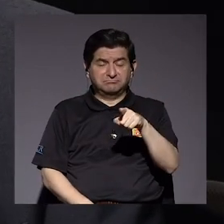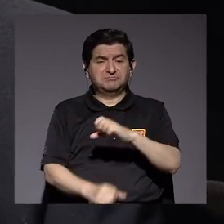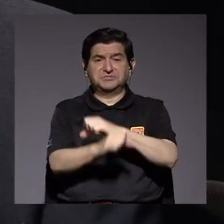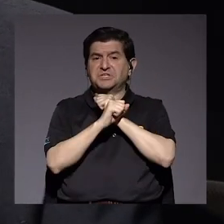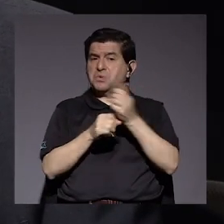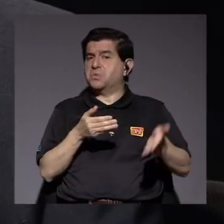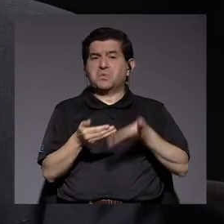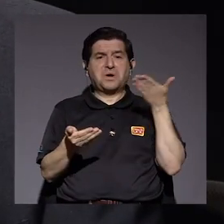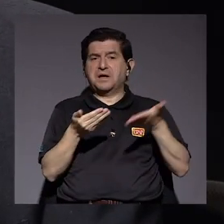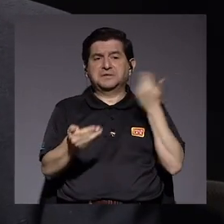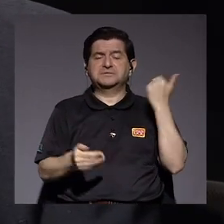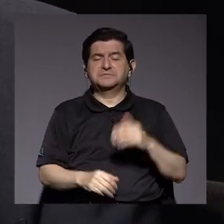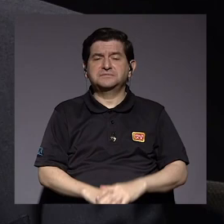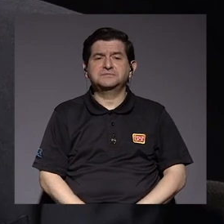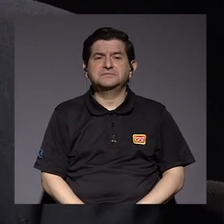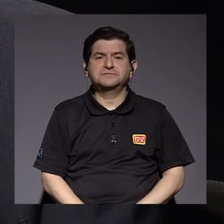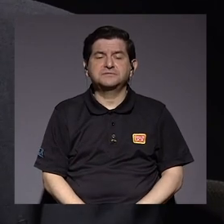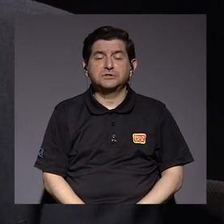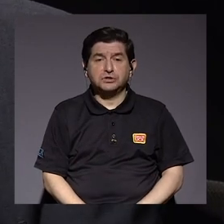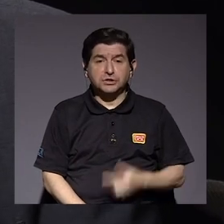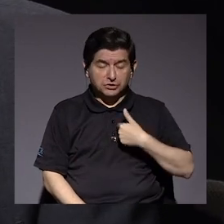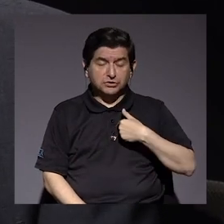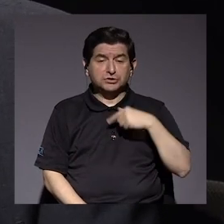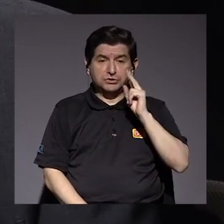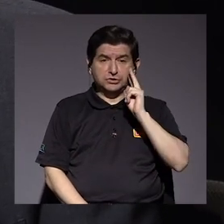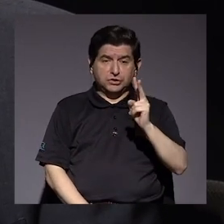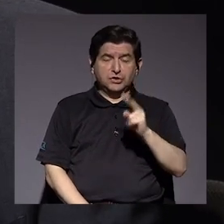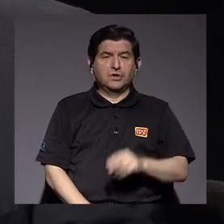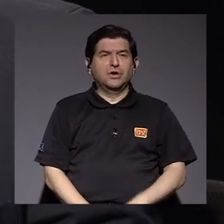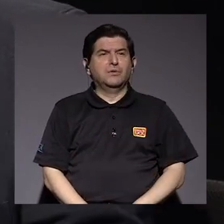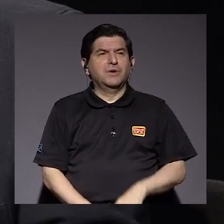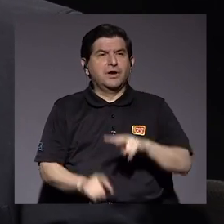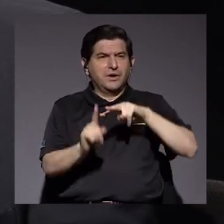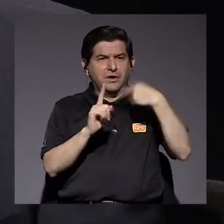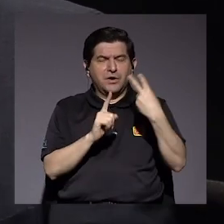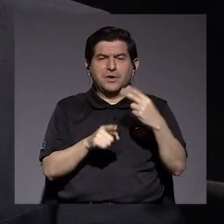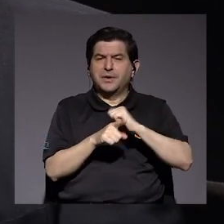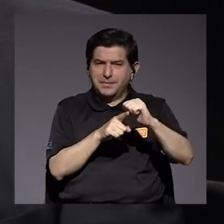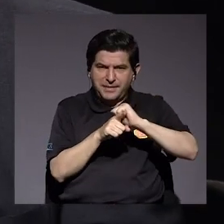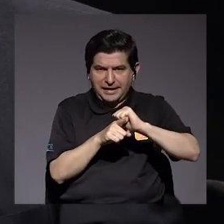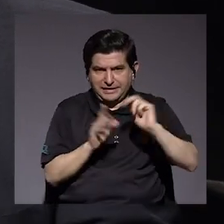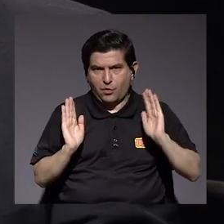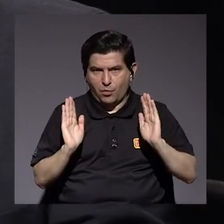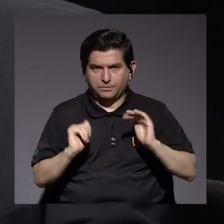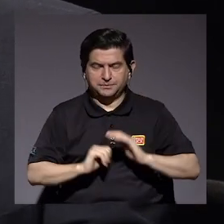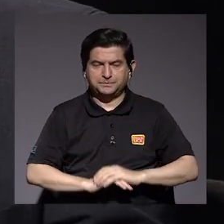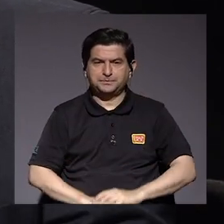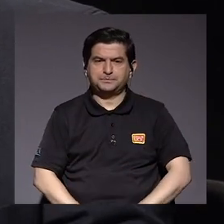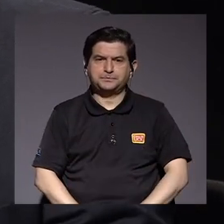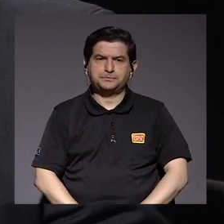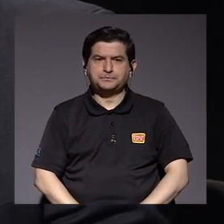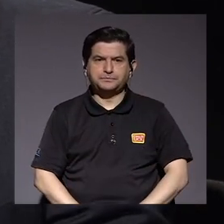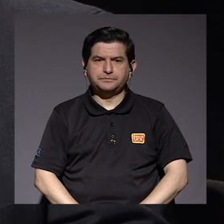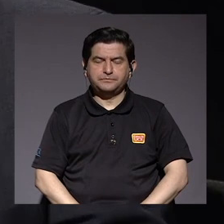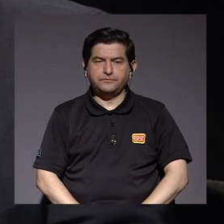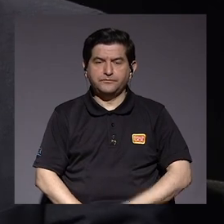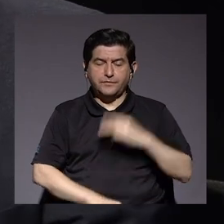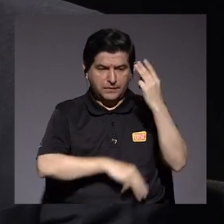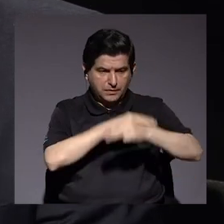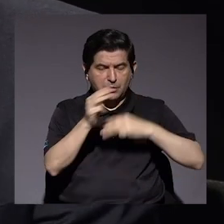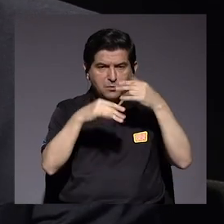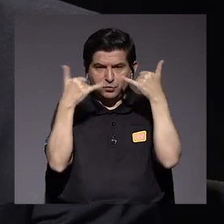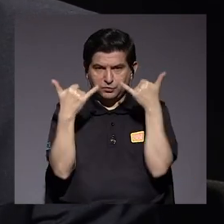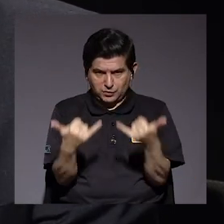correcto esta es yo lo veo desde un punto de vista pragmático vivimos en un